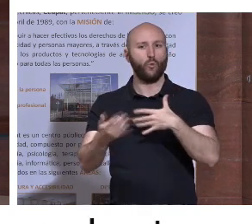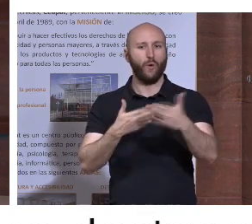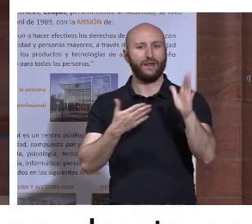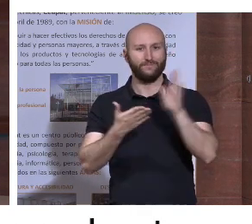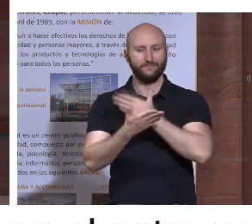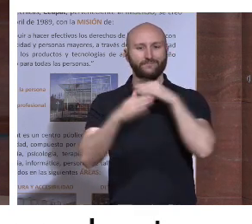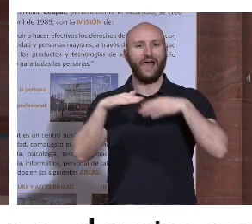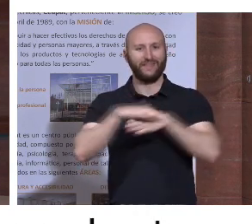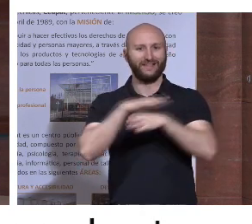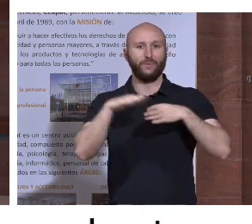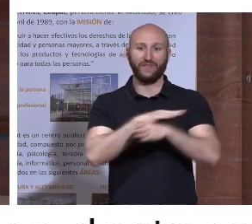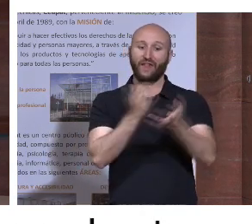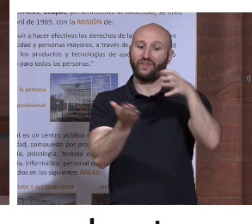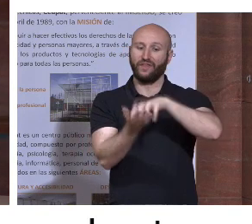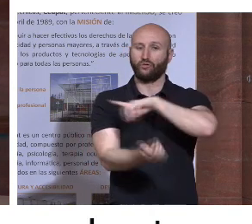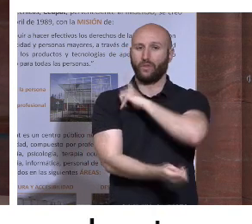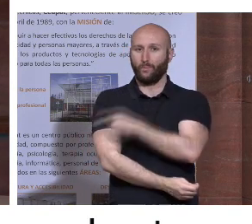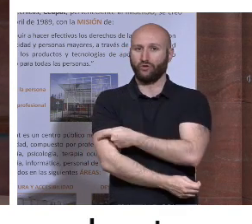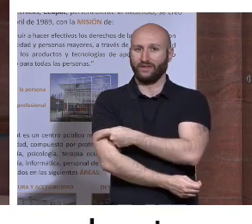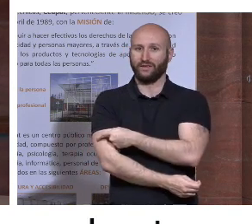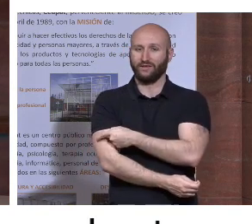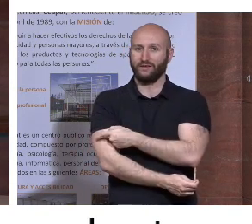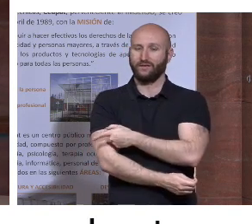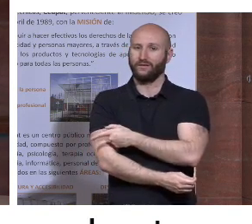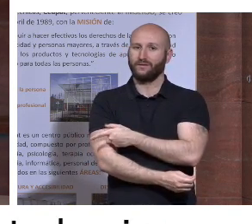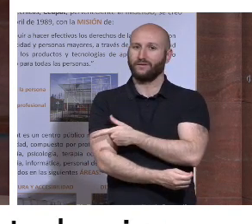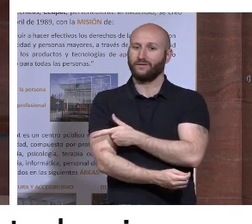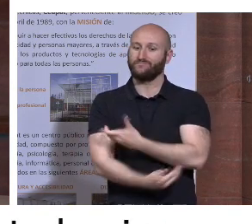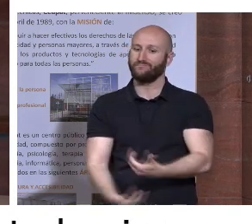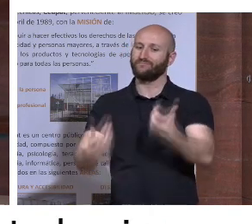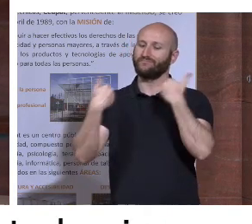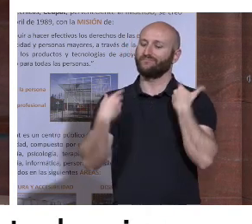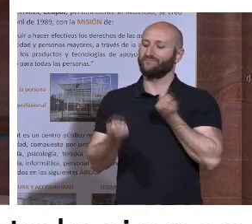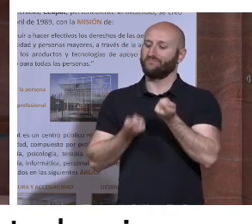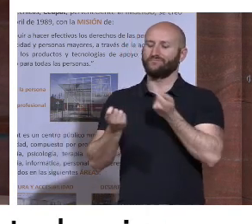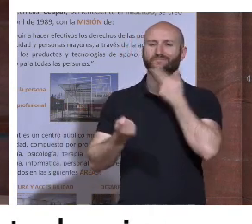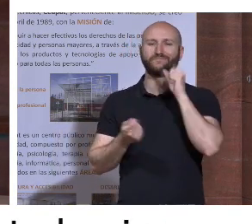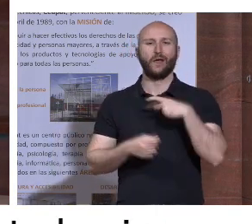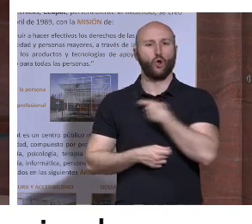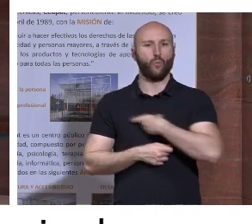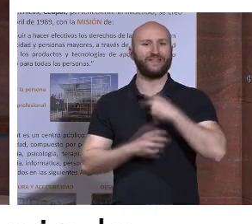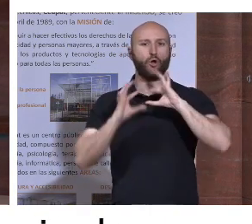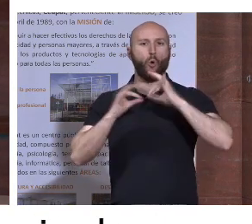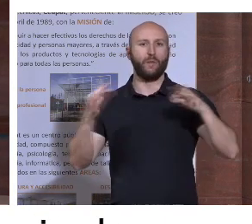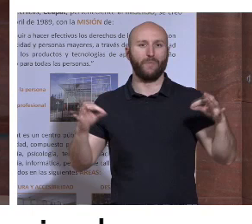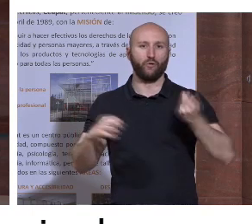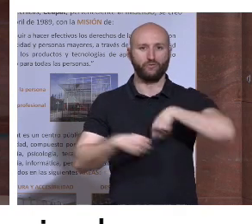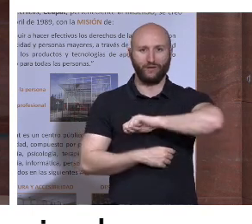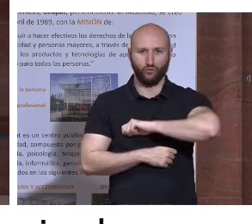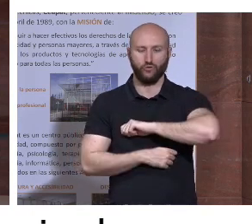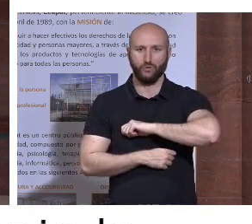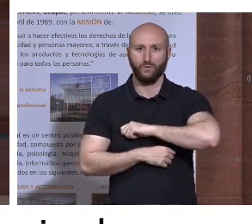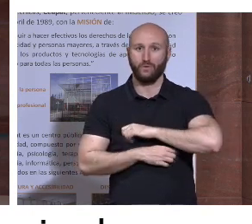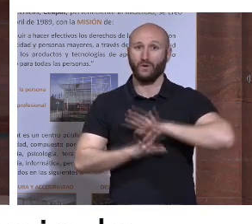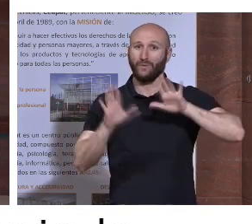en instalaciones deportivas, que se ha realizado bajo la coordinación del Comité Olímpico Español. Pero yo